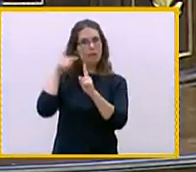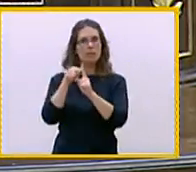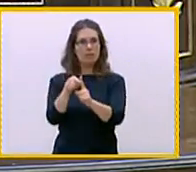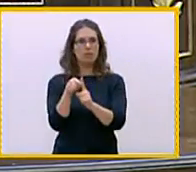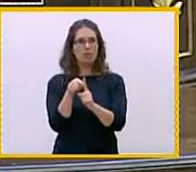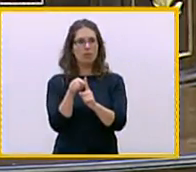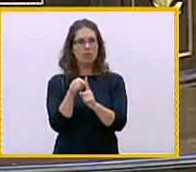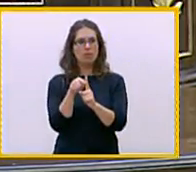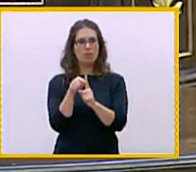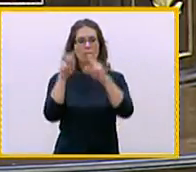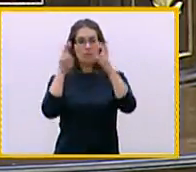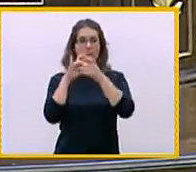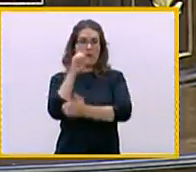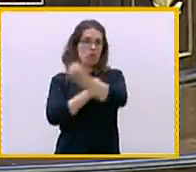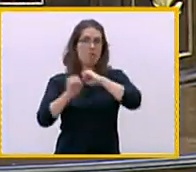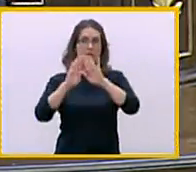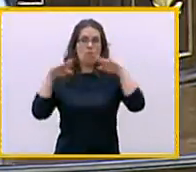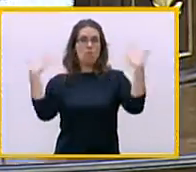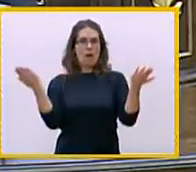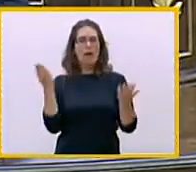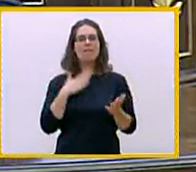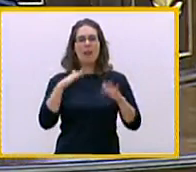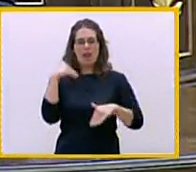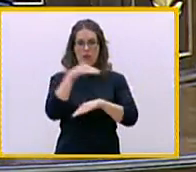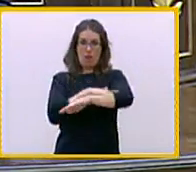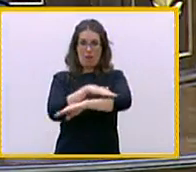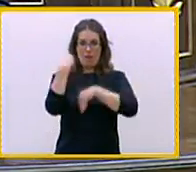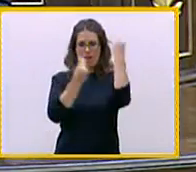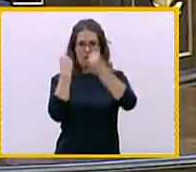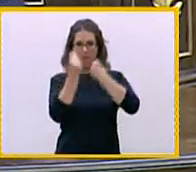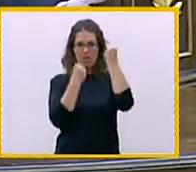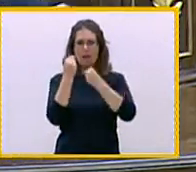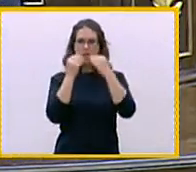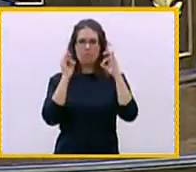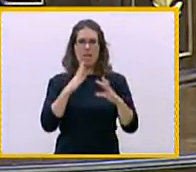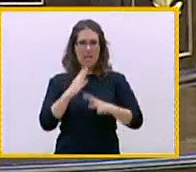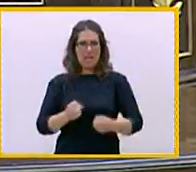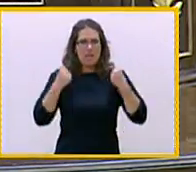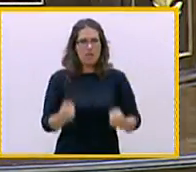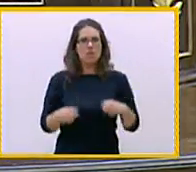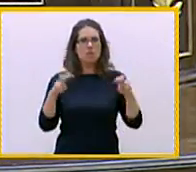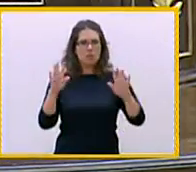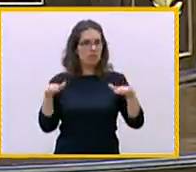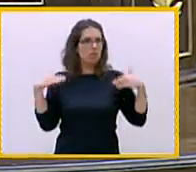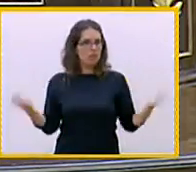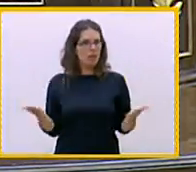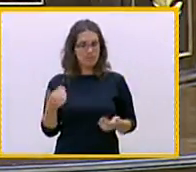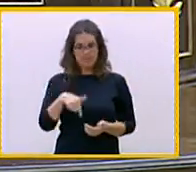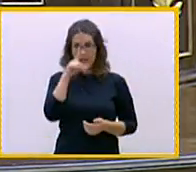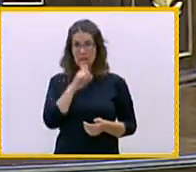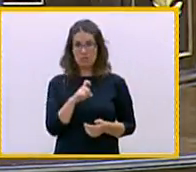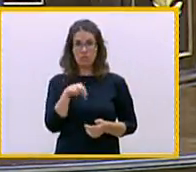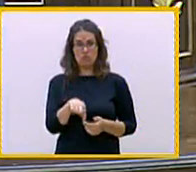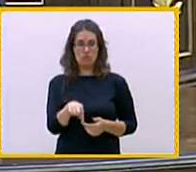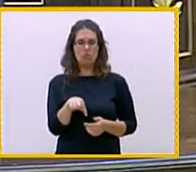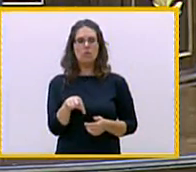exterior de nuestra economía, el Gobierno ha reforzado claramente la dimensión económica de su acción exterior. En el año transcurrido, por poner algunos